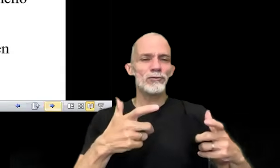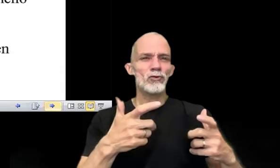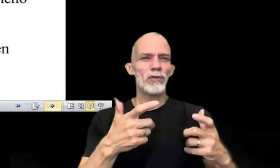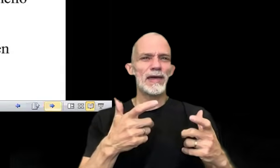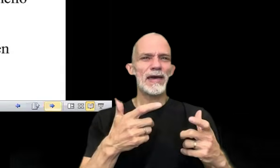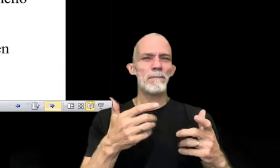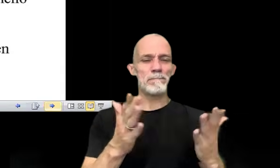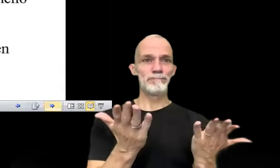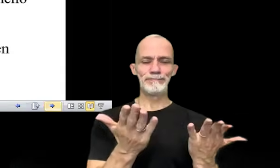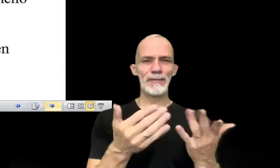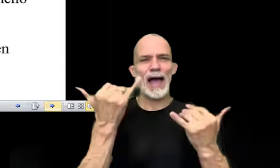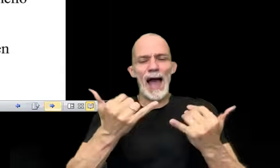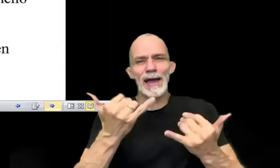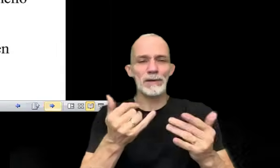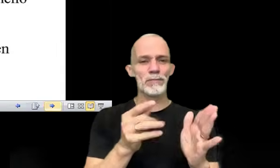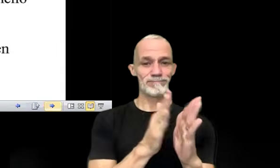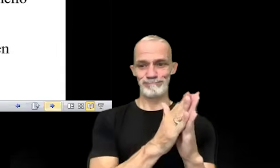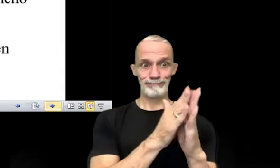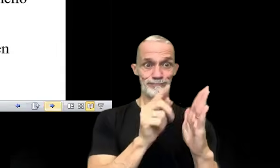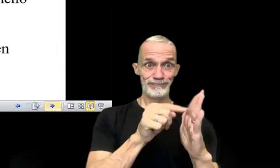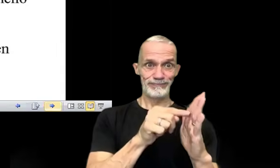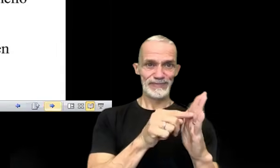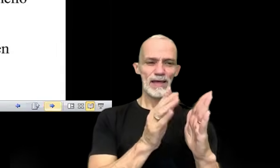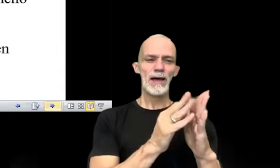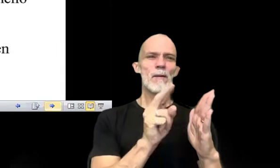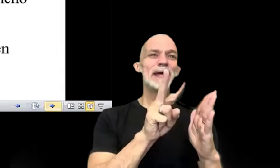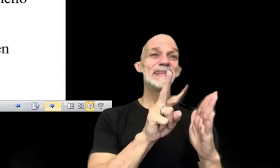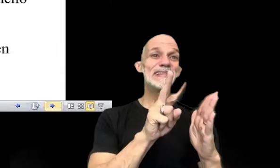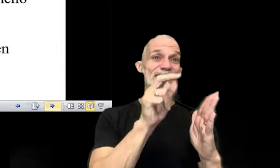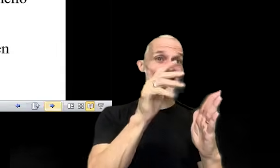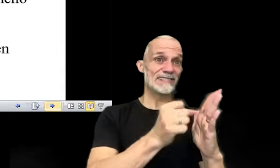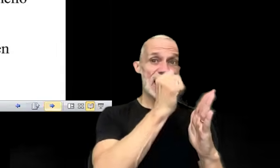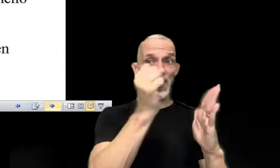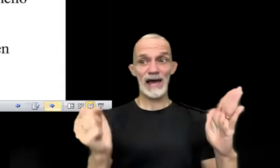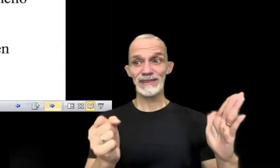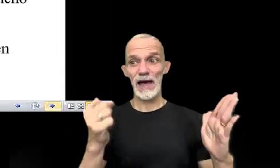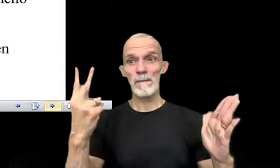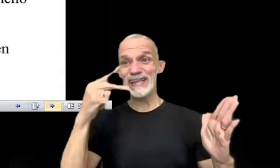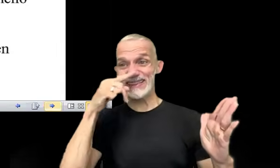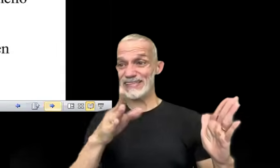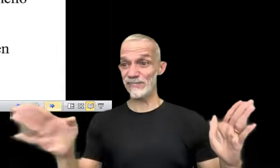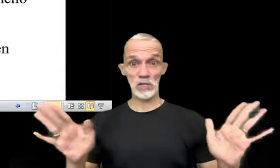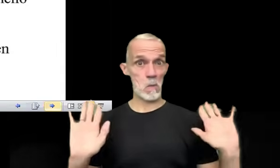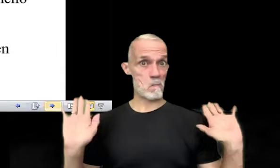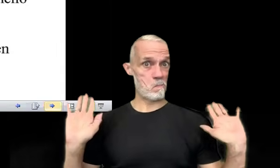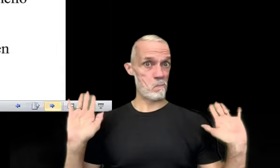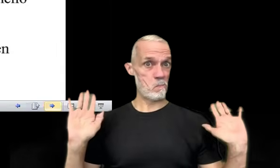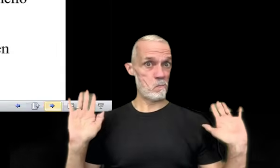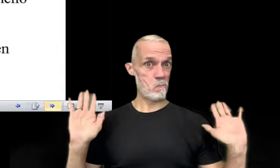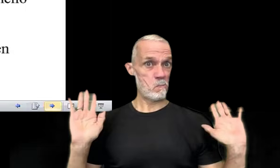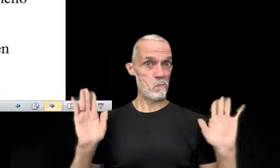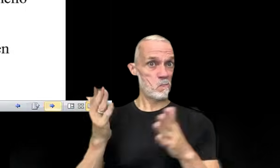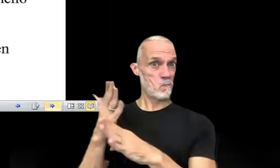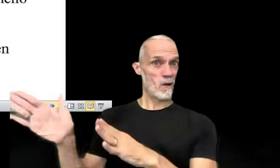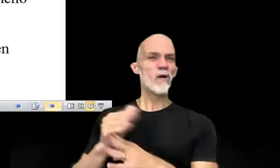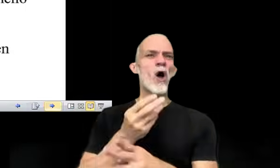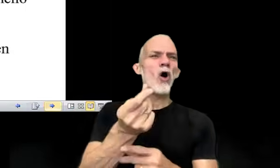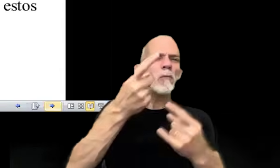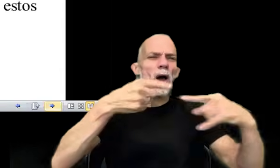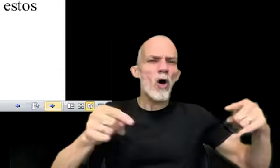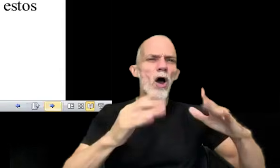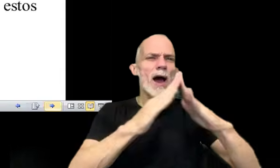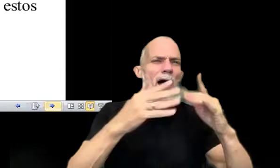patrimoniales que existan entre el periodo 2023 y 2027 no van a ser considerados. Recién se